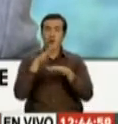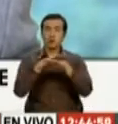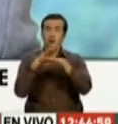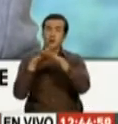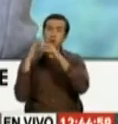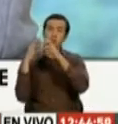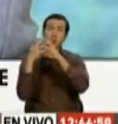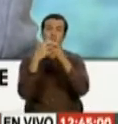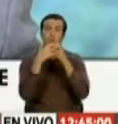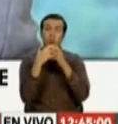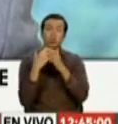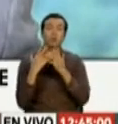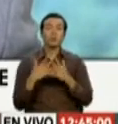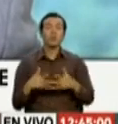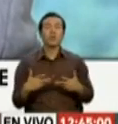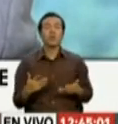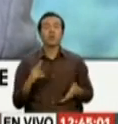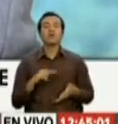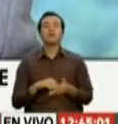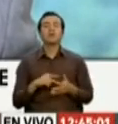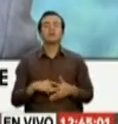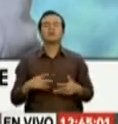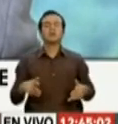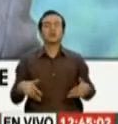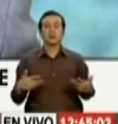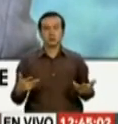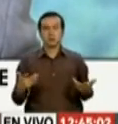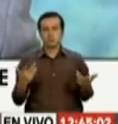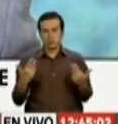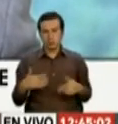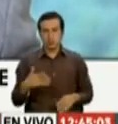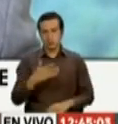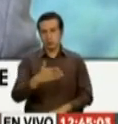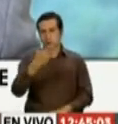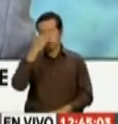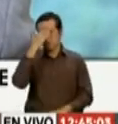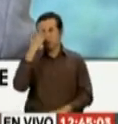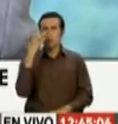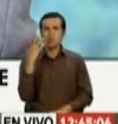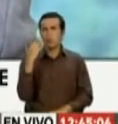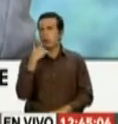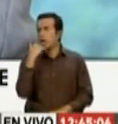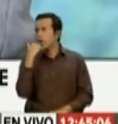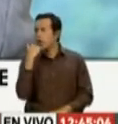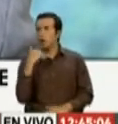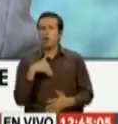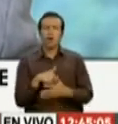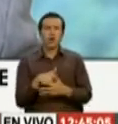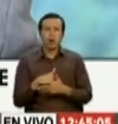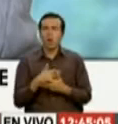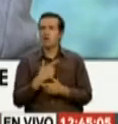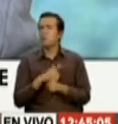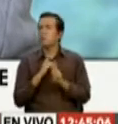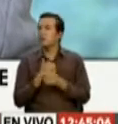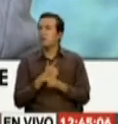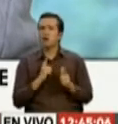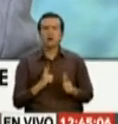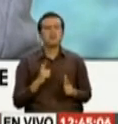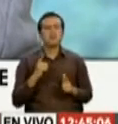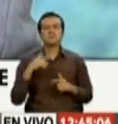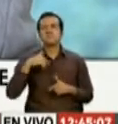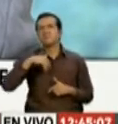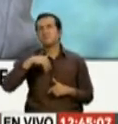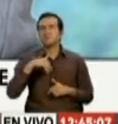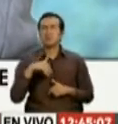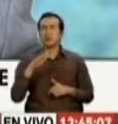bajo ninguna circunstancia significa el hecho de que se quiera limitar la libertad de